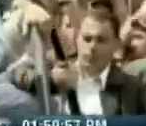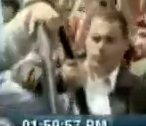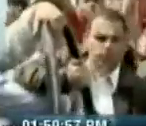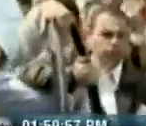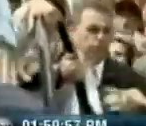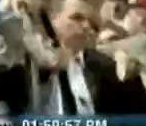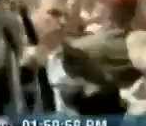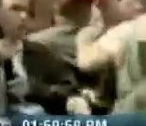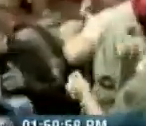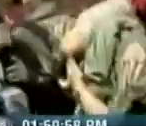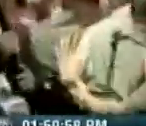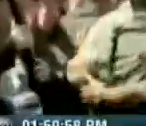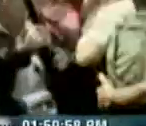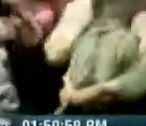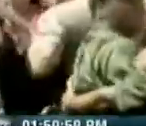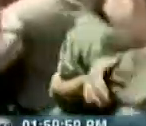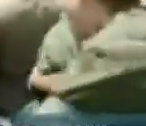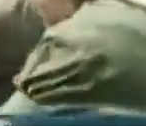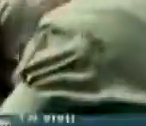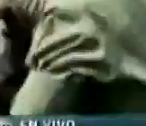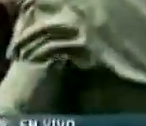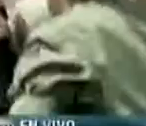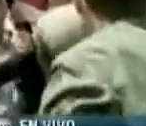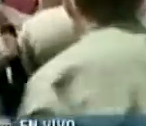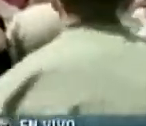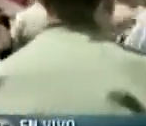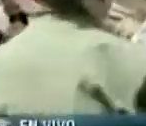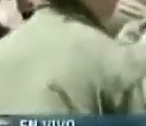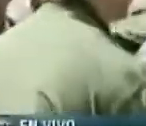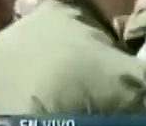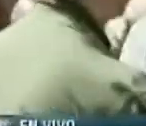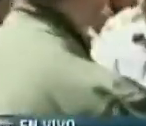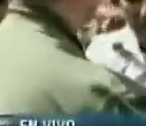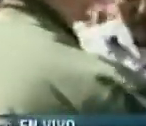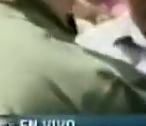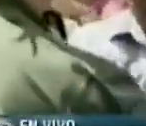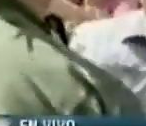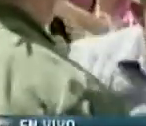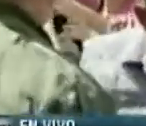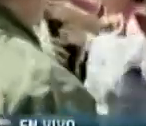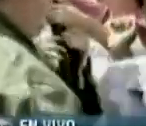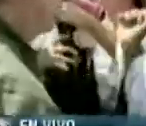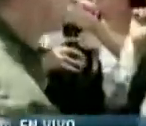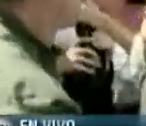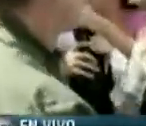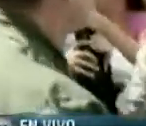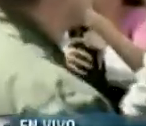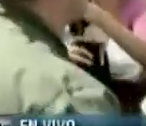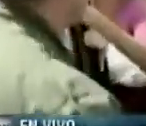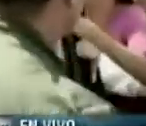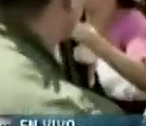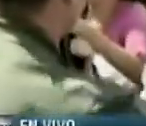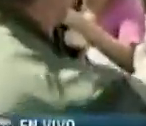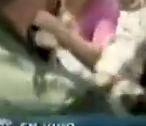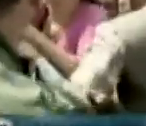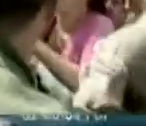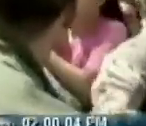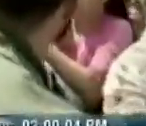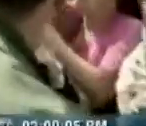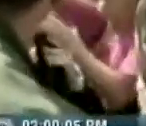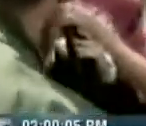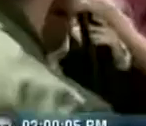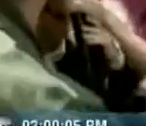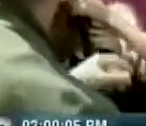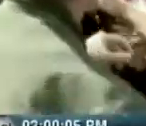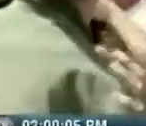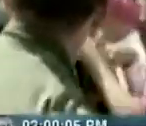Bolivariana de Venezuela. Allí vemos cómo es recibido Nicolás Maduro. La gente le lanza besos y es el acompañamiento popular que se realiza